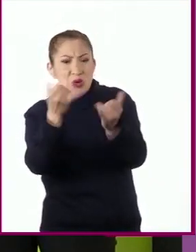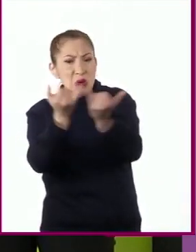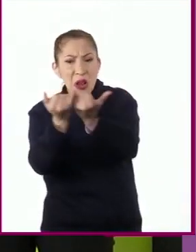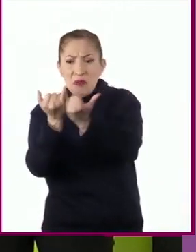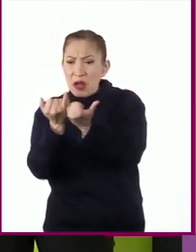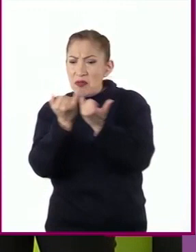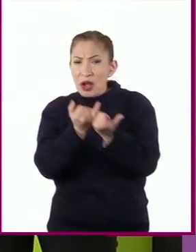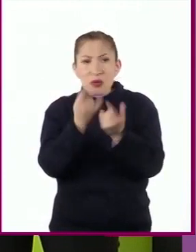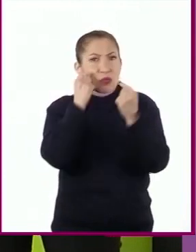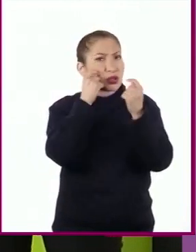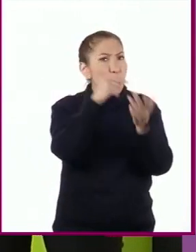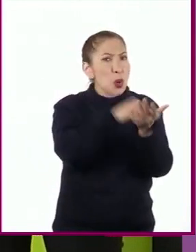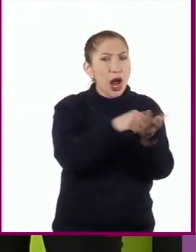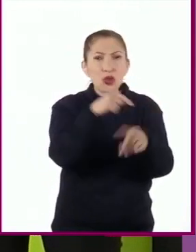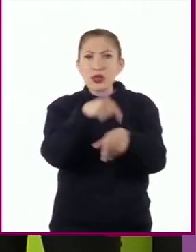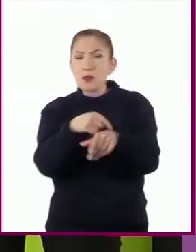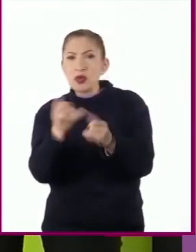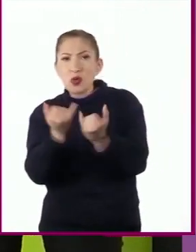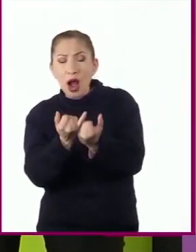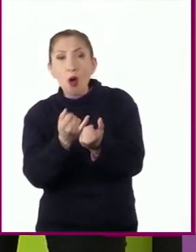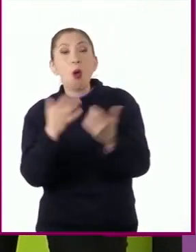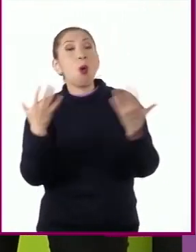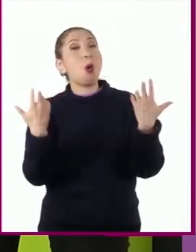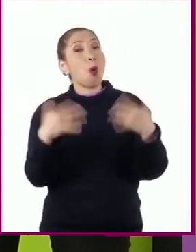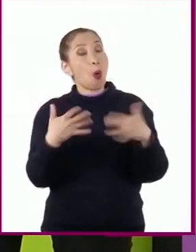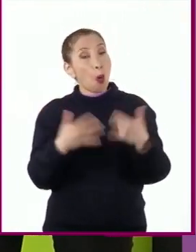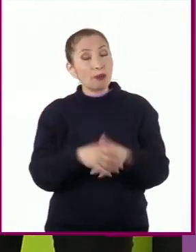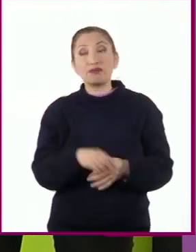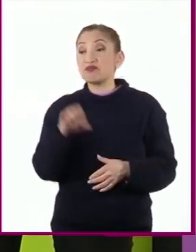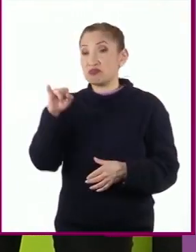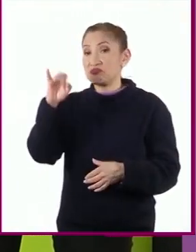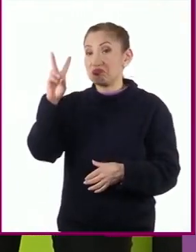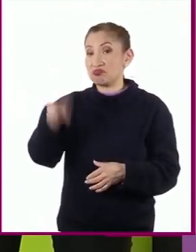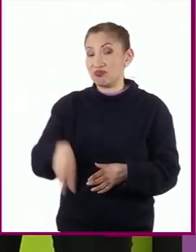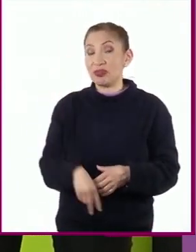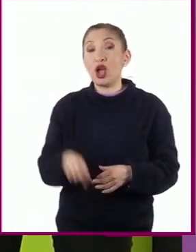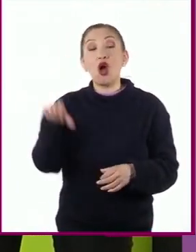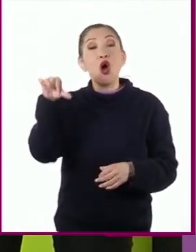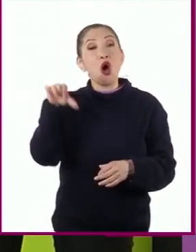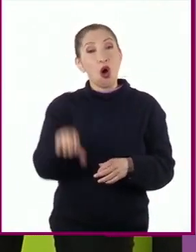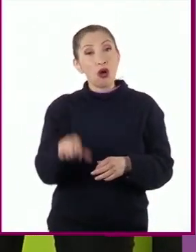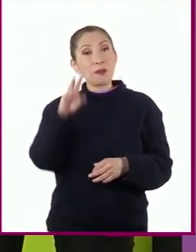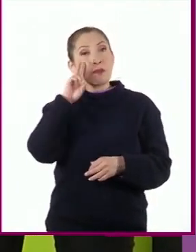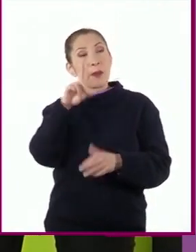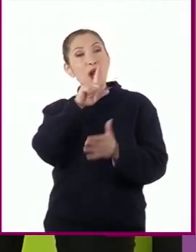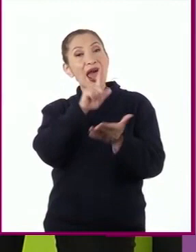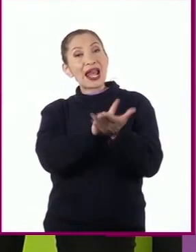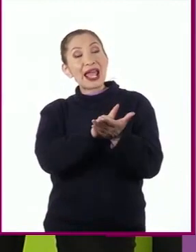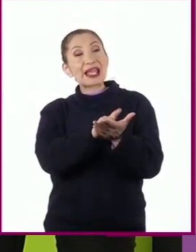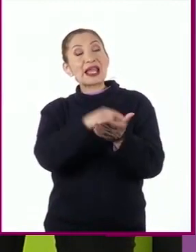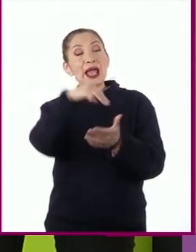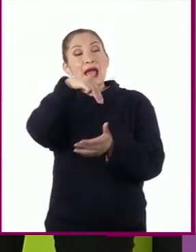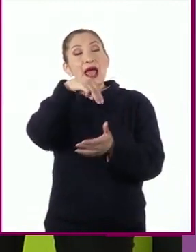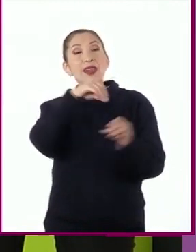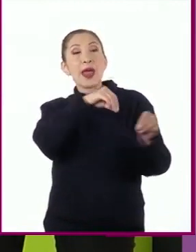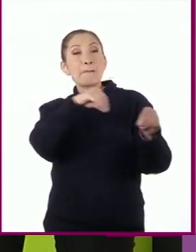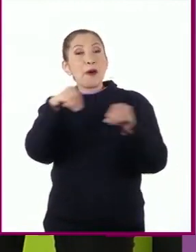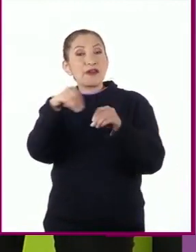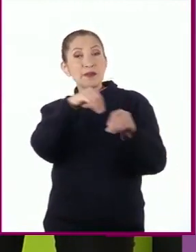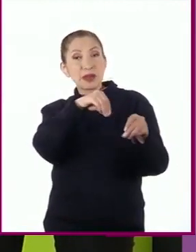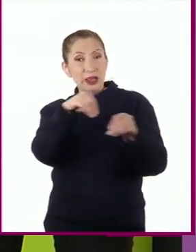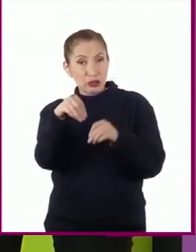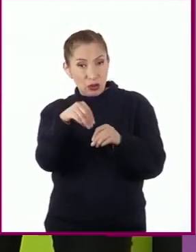tiempo. Así es, Enrique. El día de hoy vamos a ver las leyes del movimiento. Para